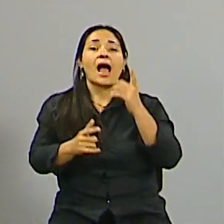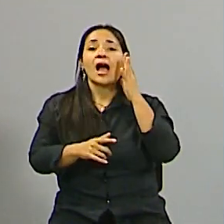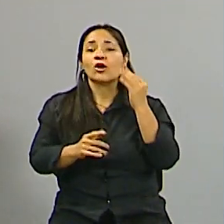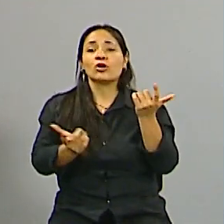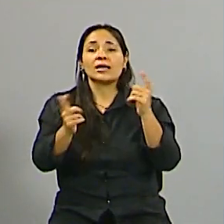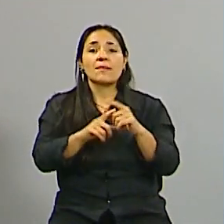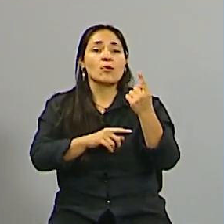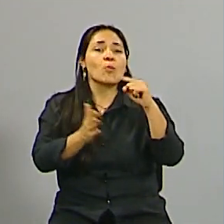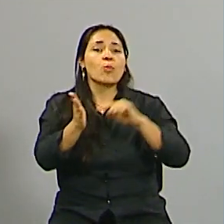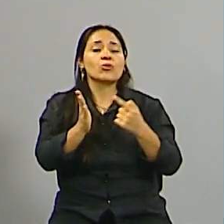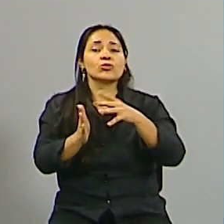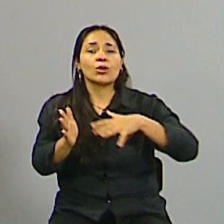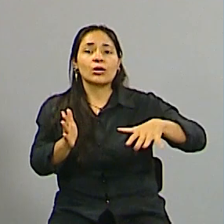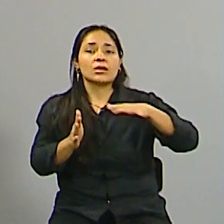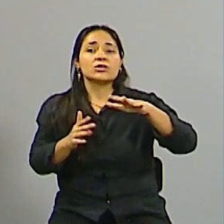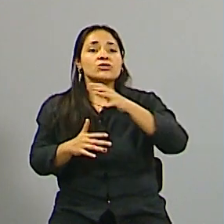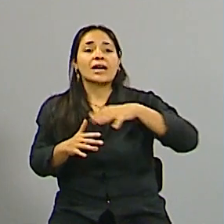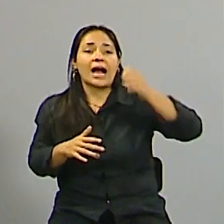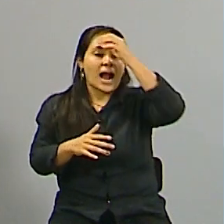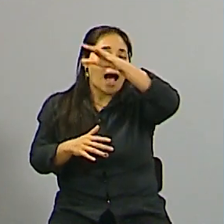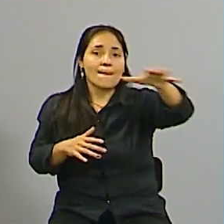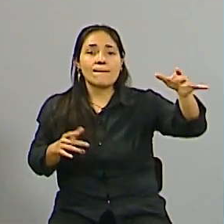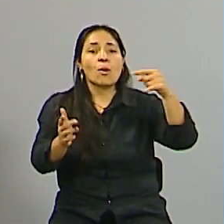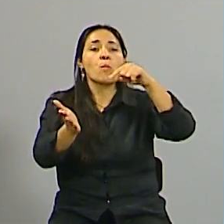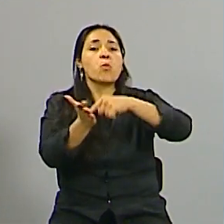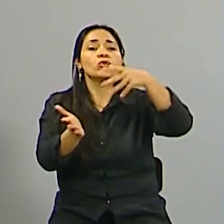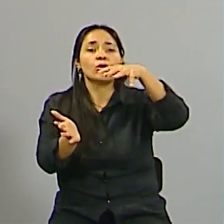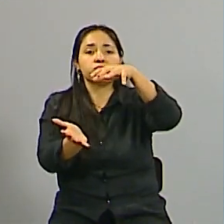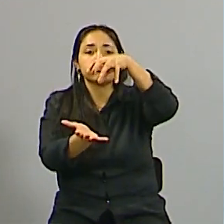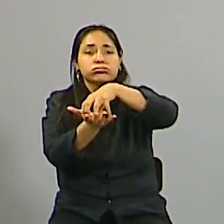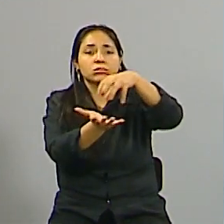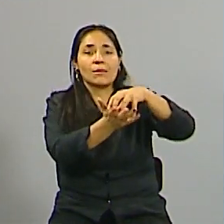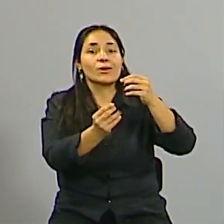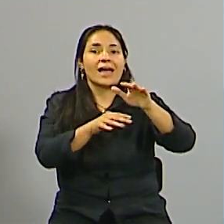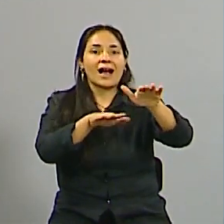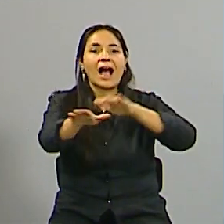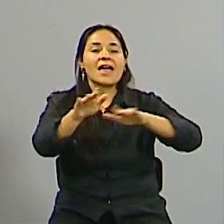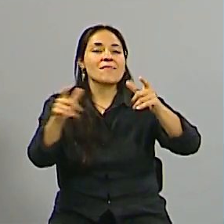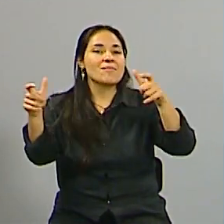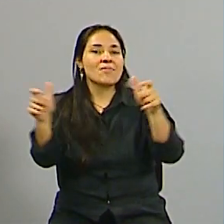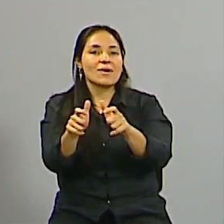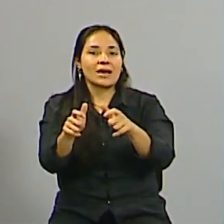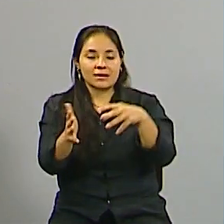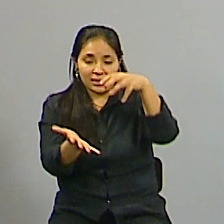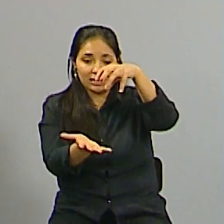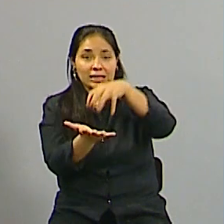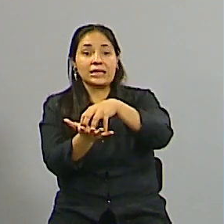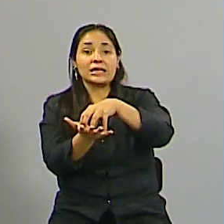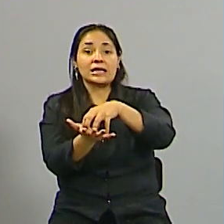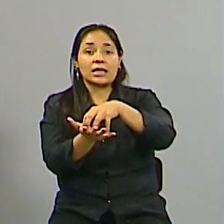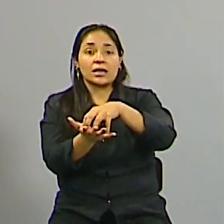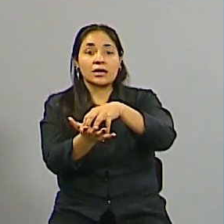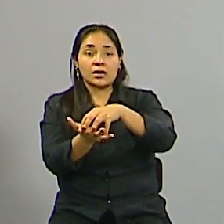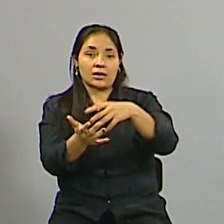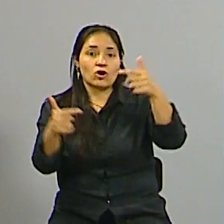puntos estratégicos, las zonas rurales son puntos estratégicos, porque las salidas son pocas calles, es tener conectividad en esas esquinas importantes,